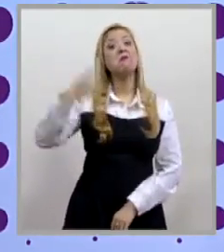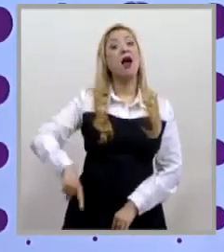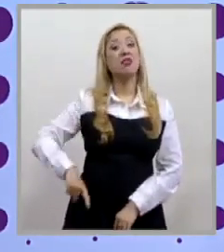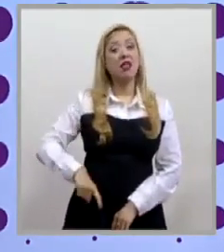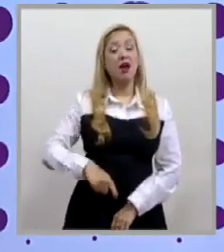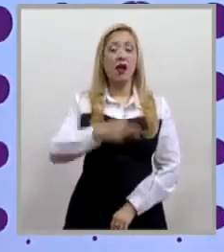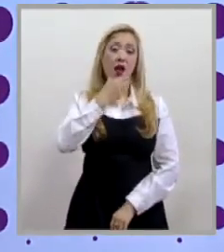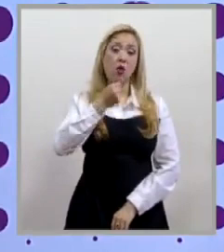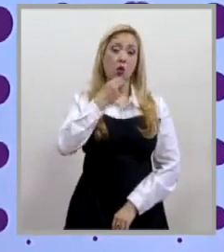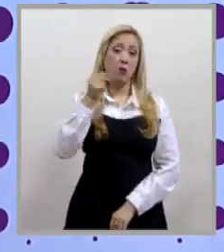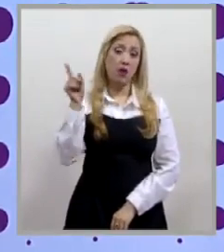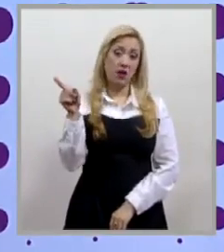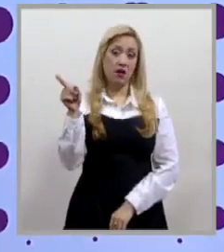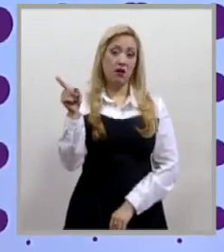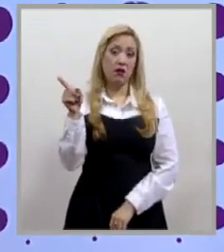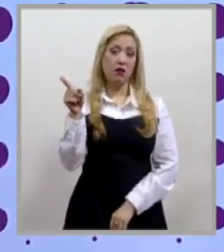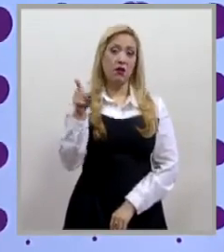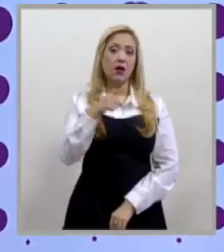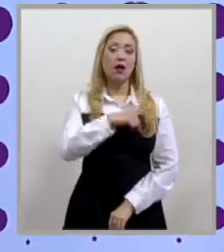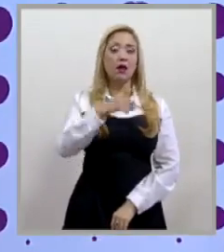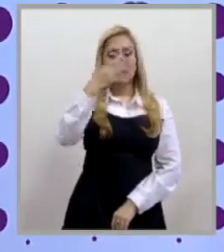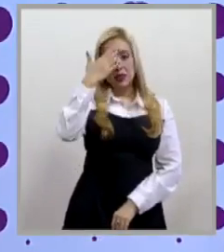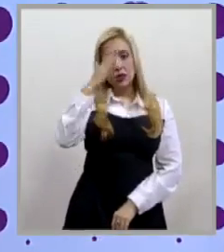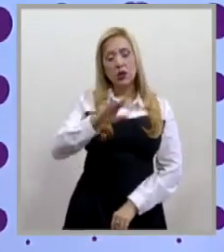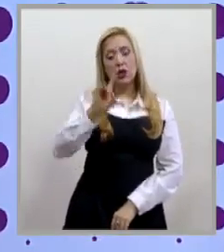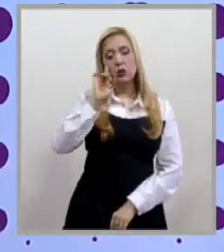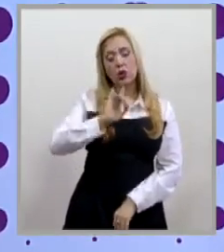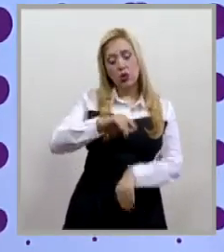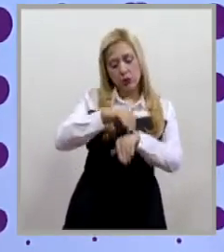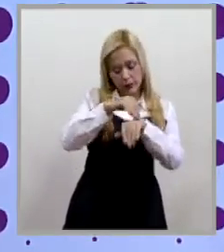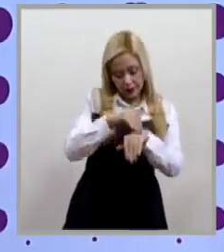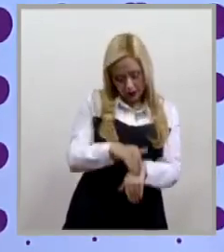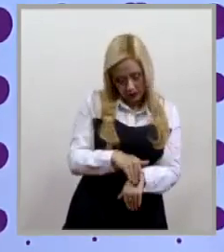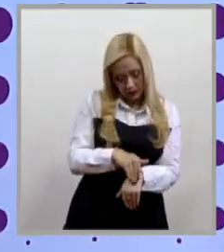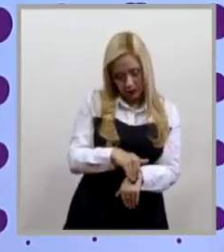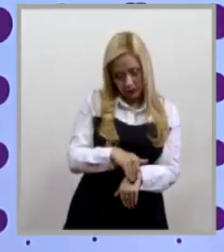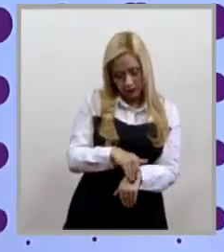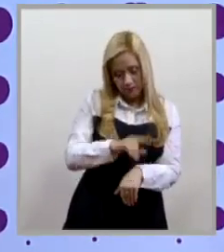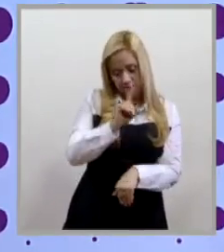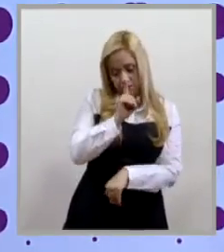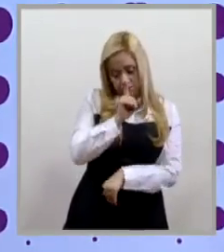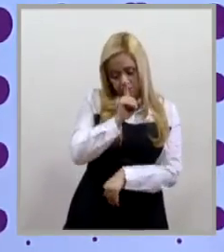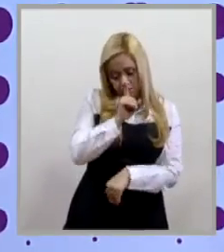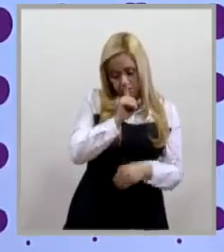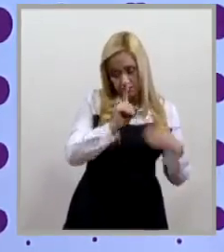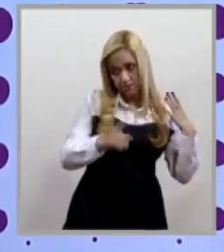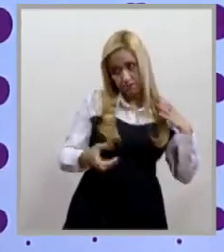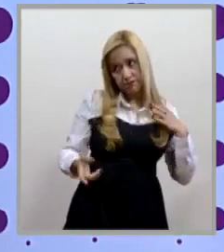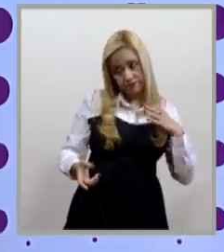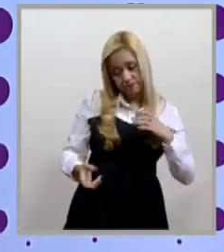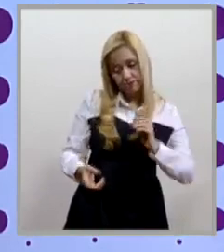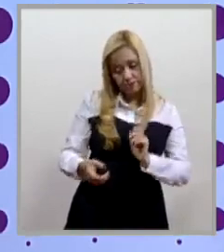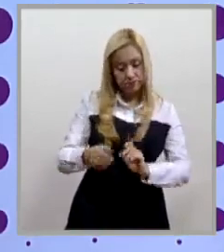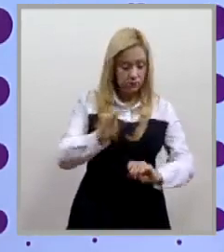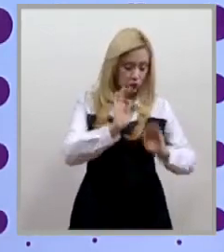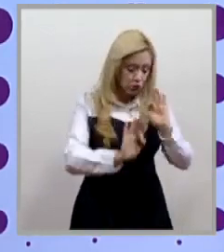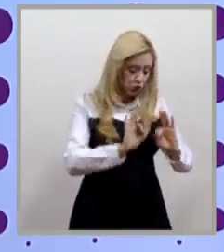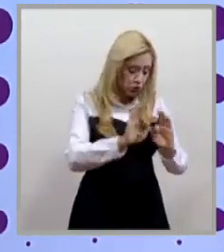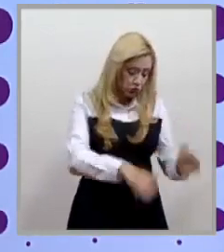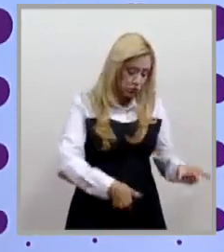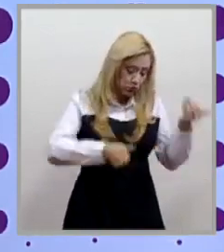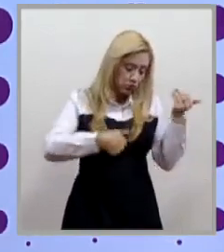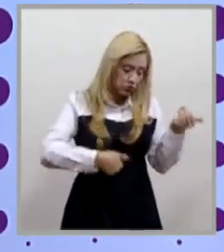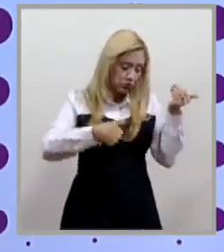la casa? Pues manda el hombre. La señora, ¿qué hace? La señora obedece. Tiene las labores de cuidado,